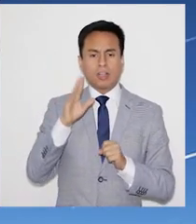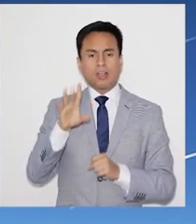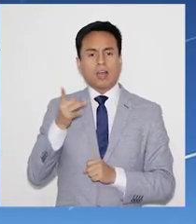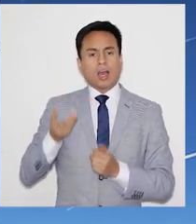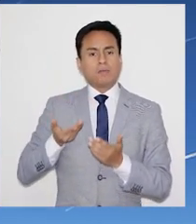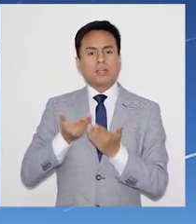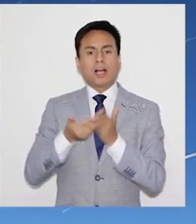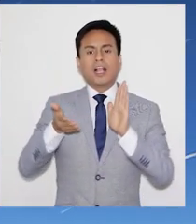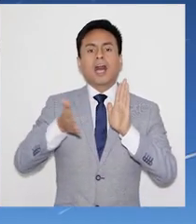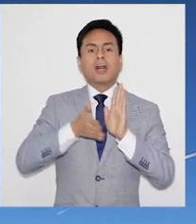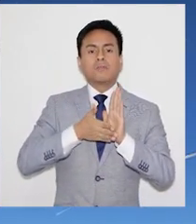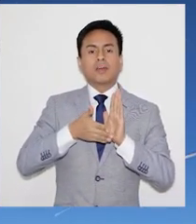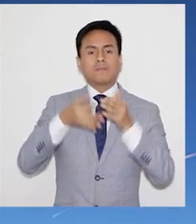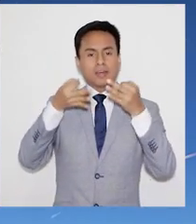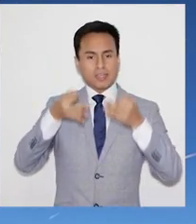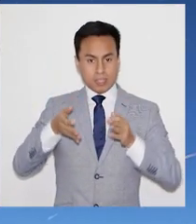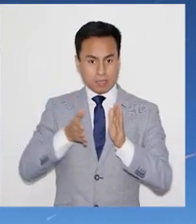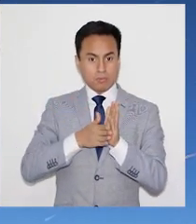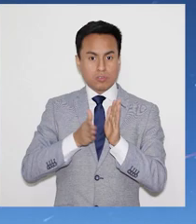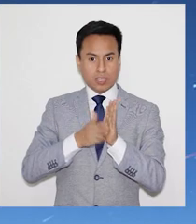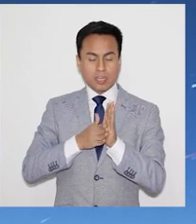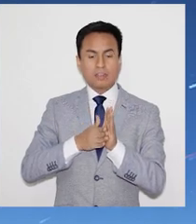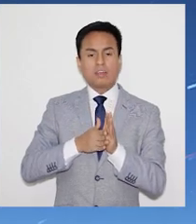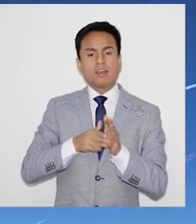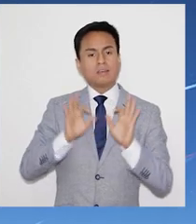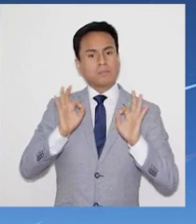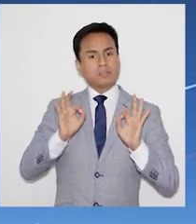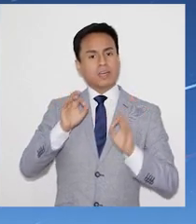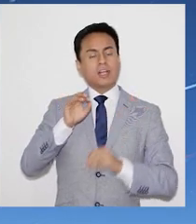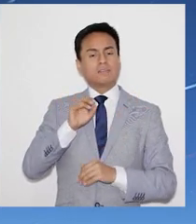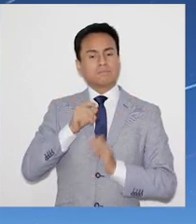lograría aportar las pruebas para demostrar este fenómeno.